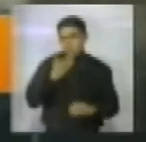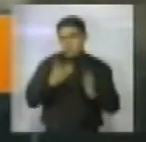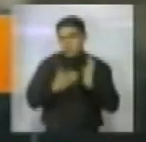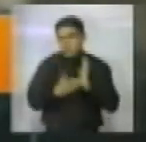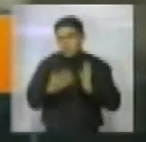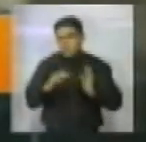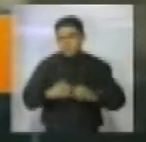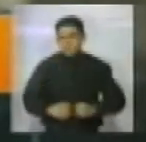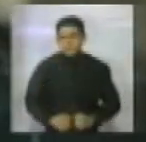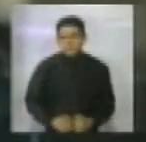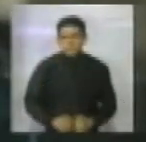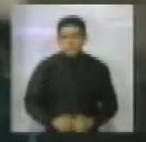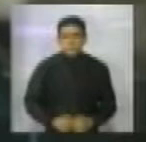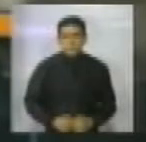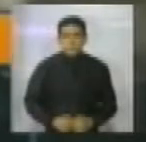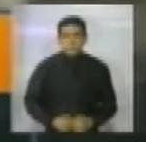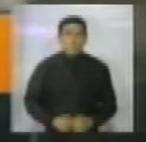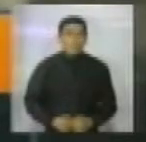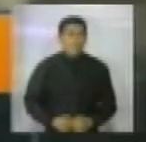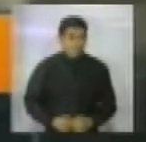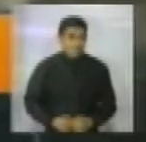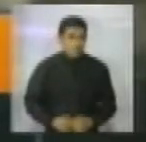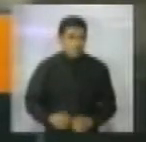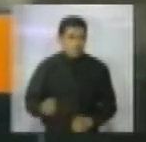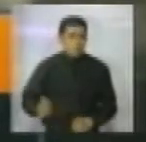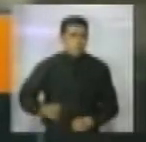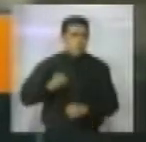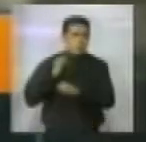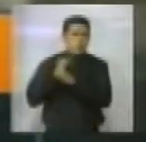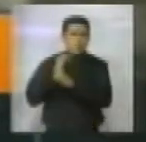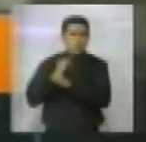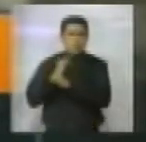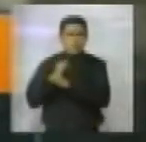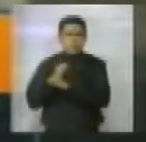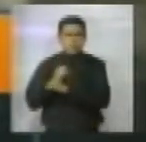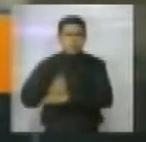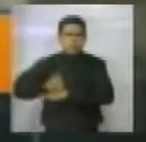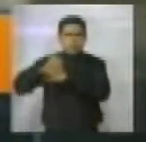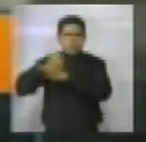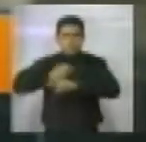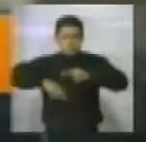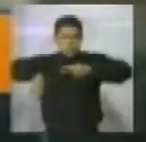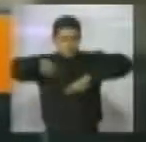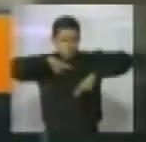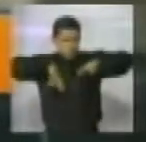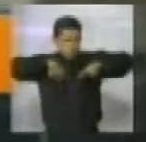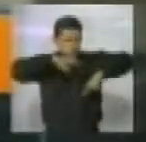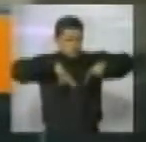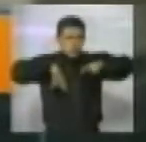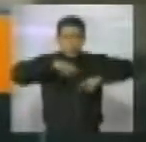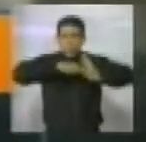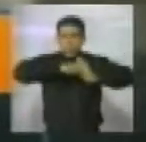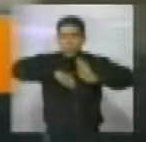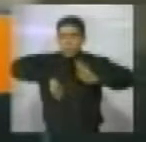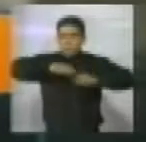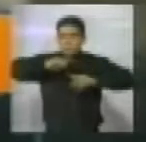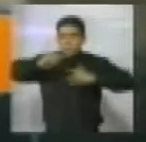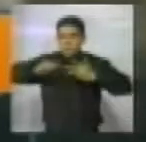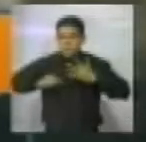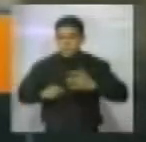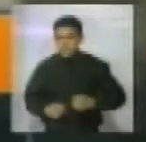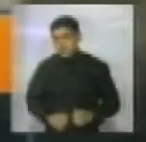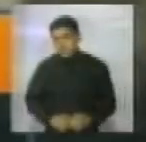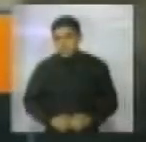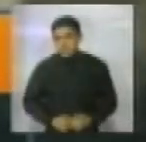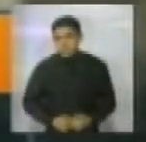están compuestos el ente que está ayudando a la evaluación de los jueces. Son 6 salas. Por lo tanto, concordantemente con